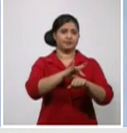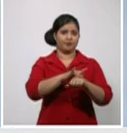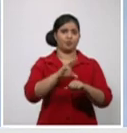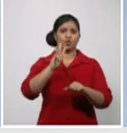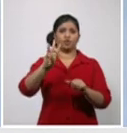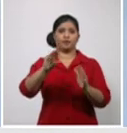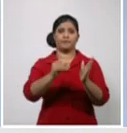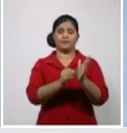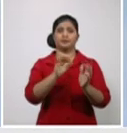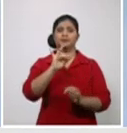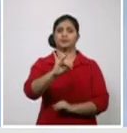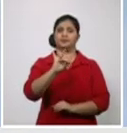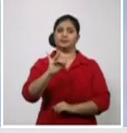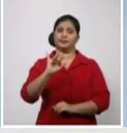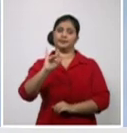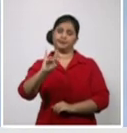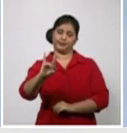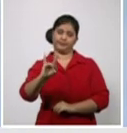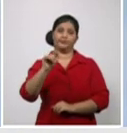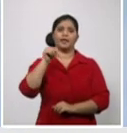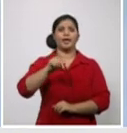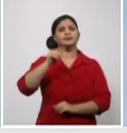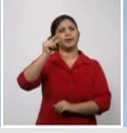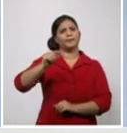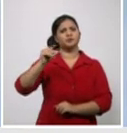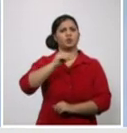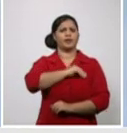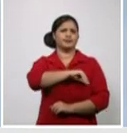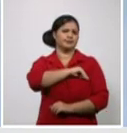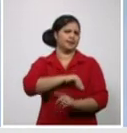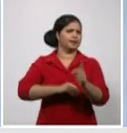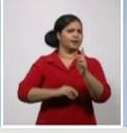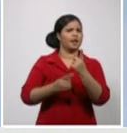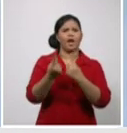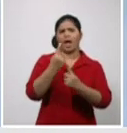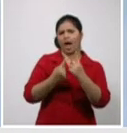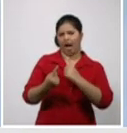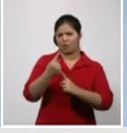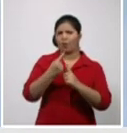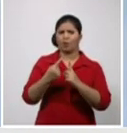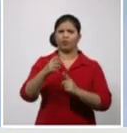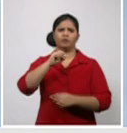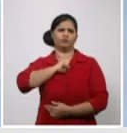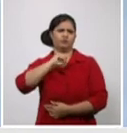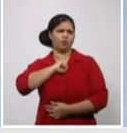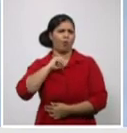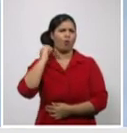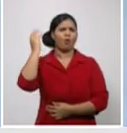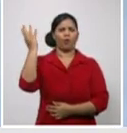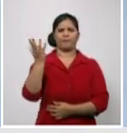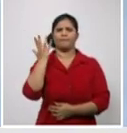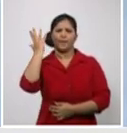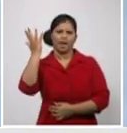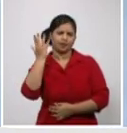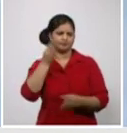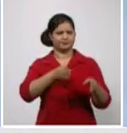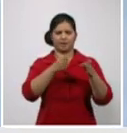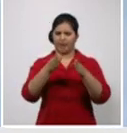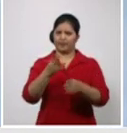3.779. Estas son personas que tienen síntomas de la enfermedad. En vigilancia